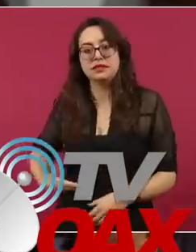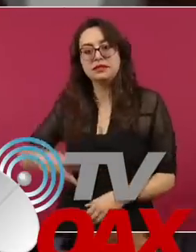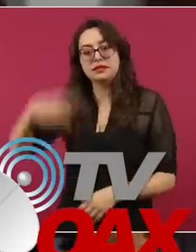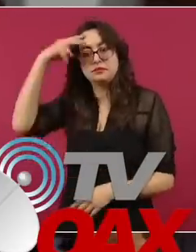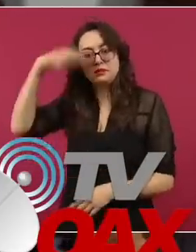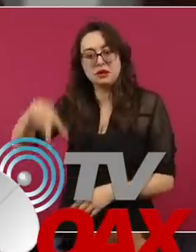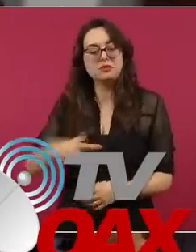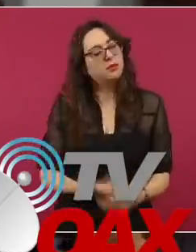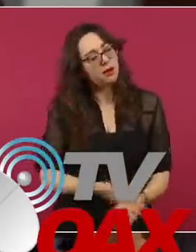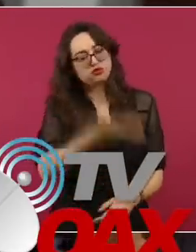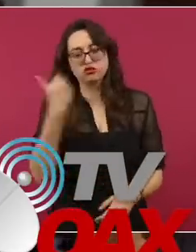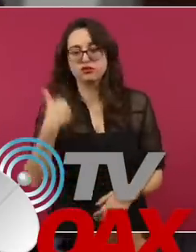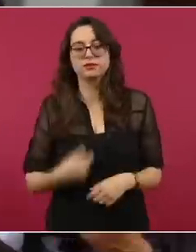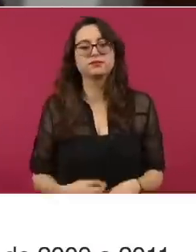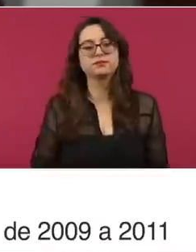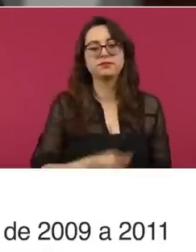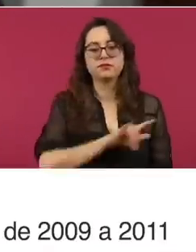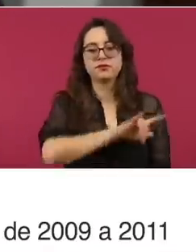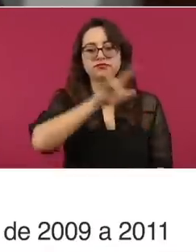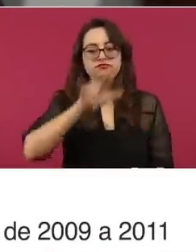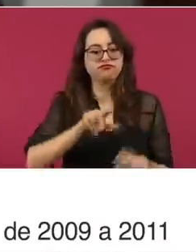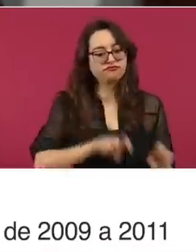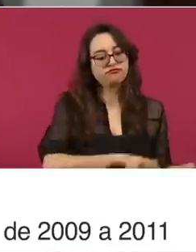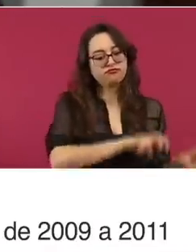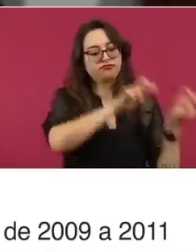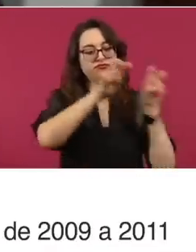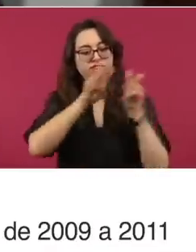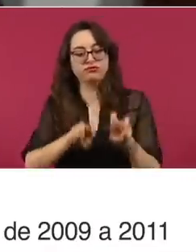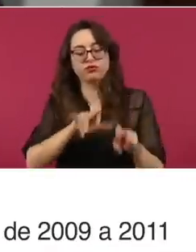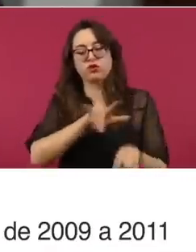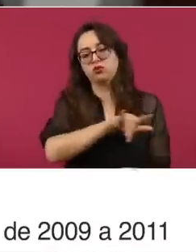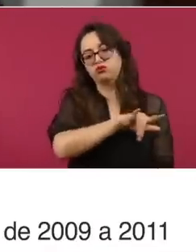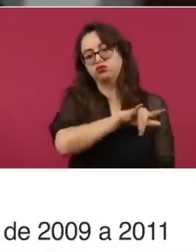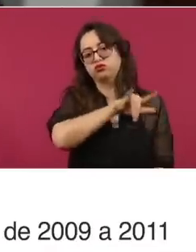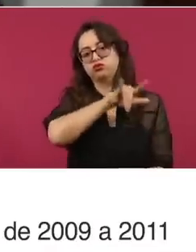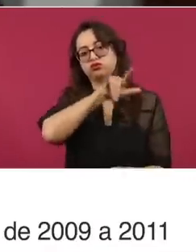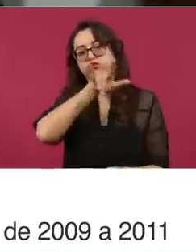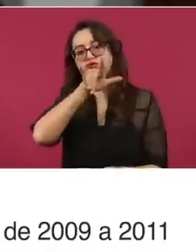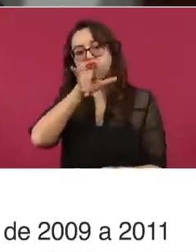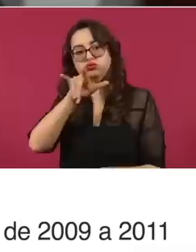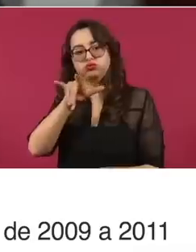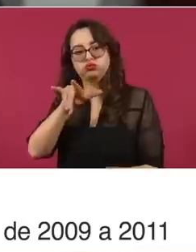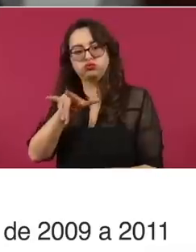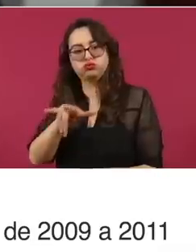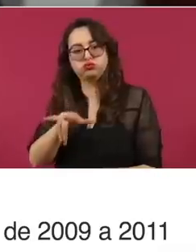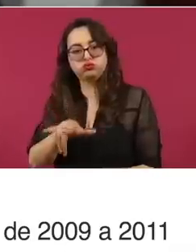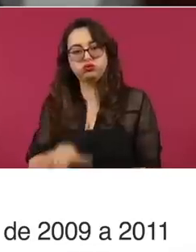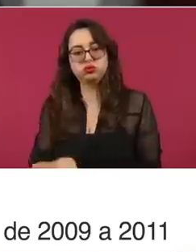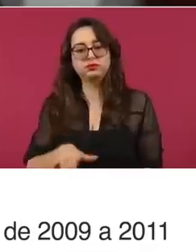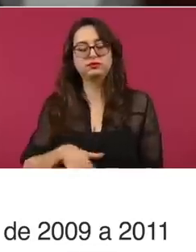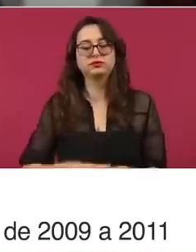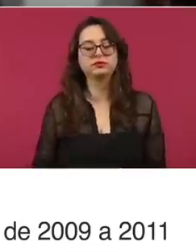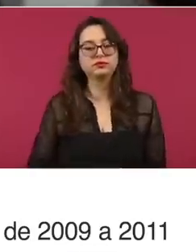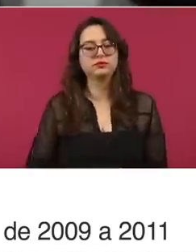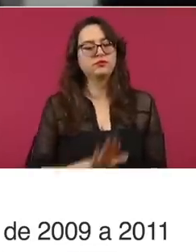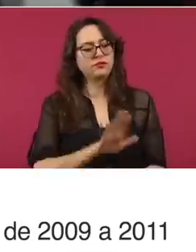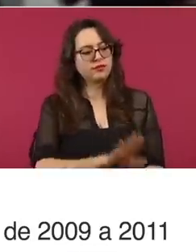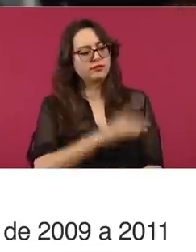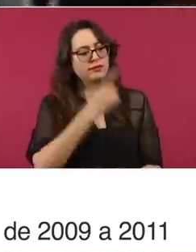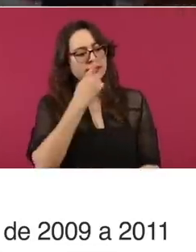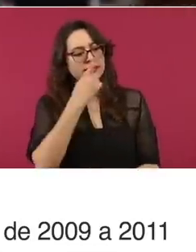subí al avión. Y cuando estábamos en el avión en turista, le dije, mira,